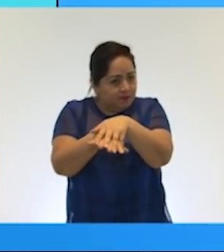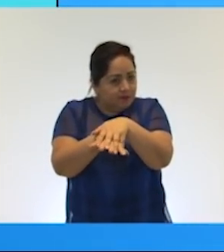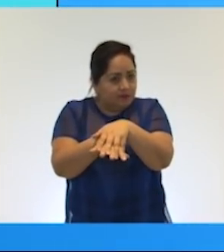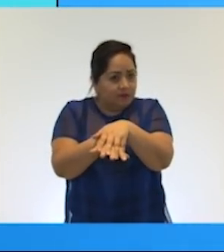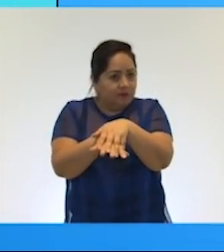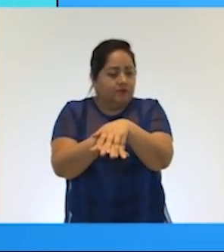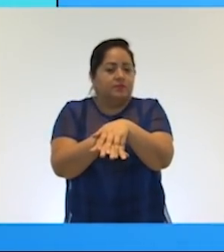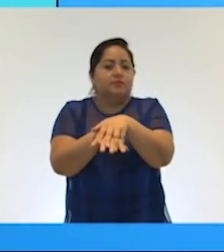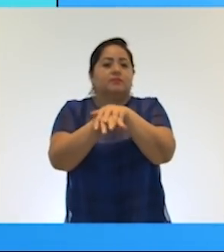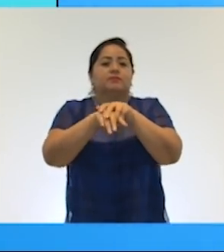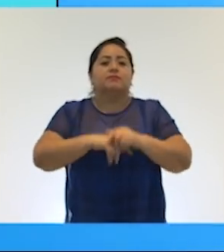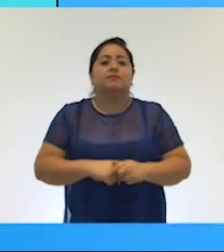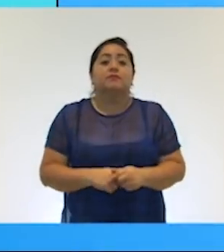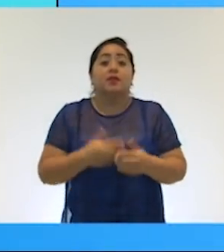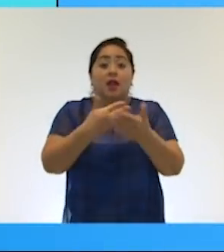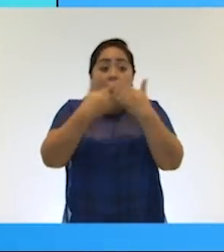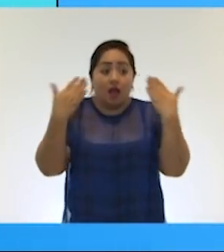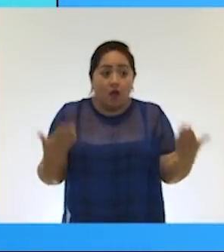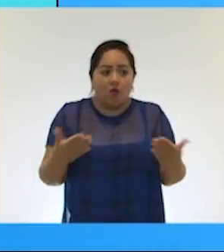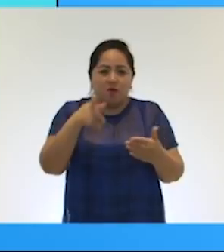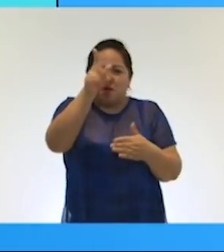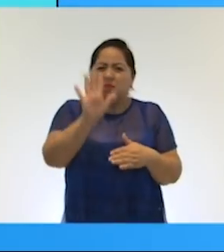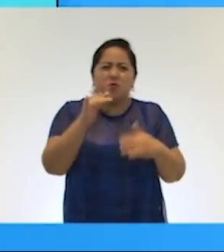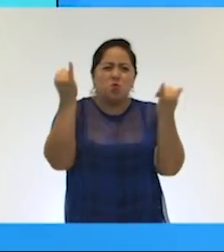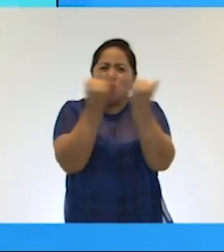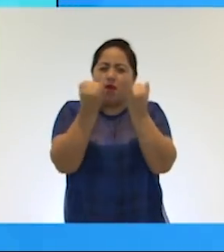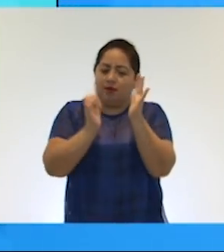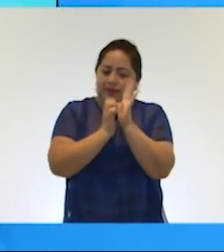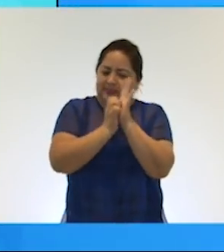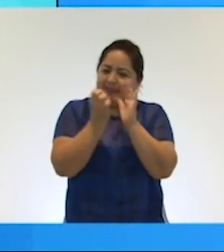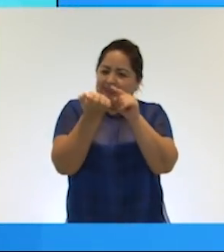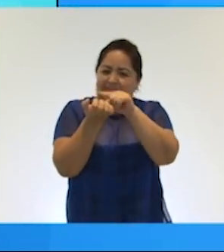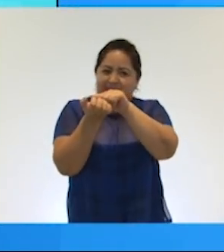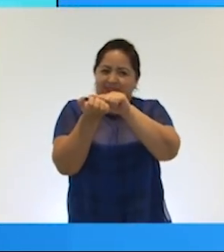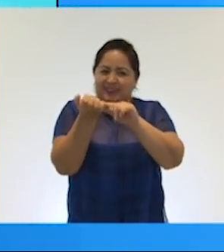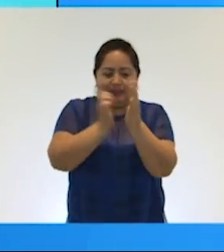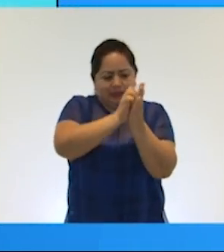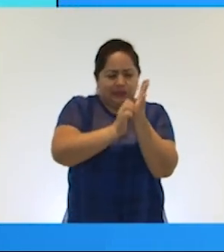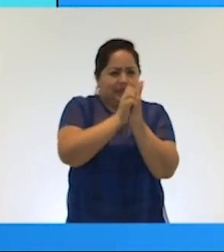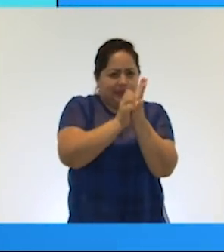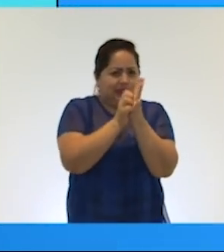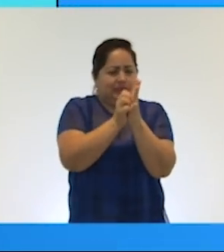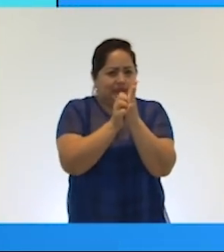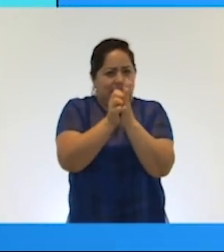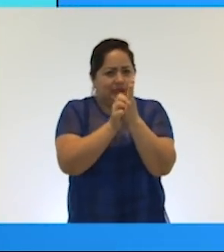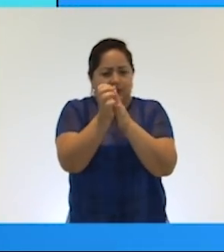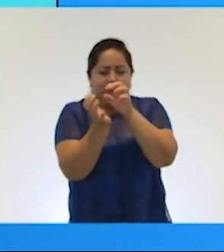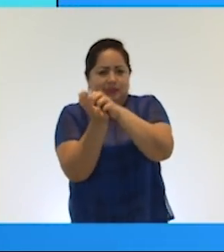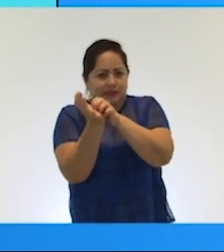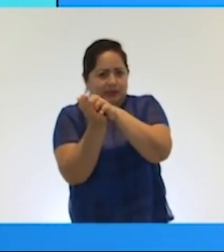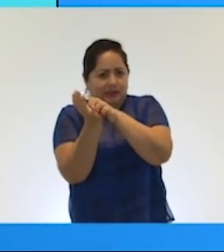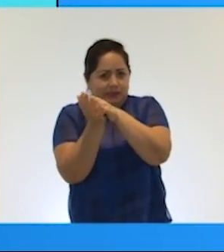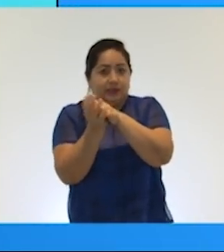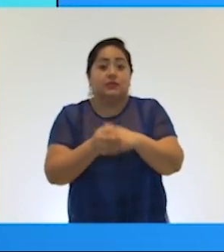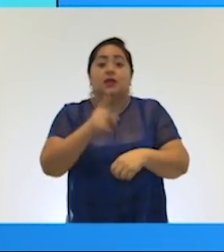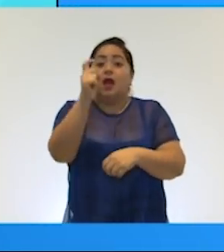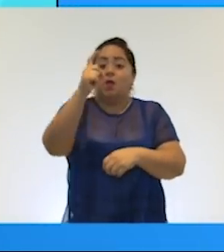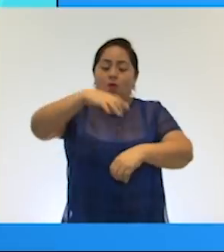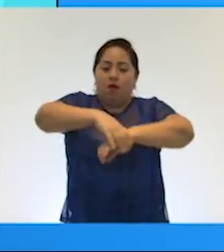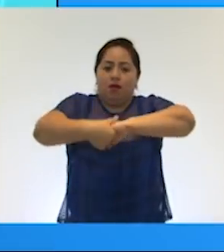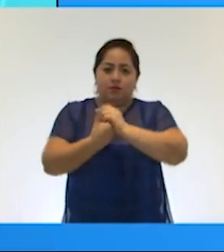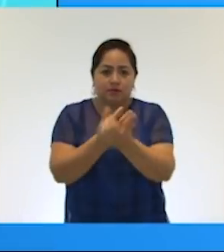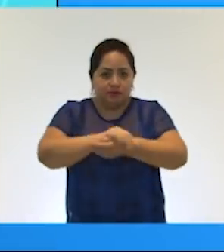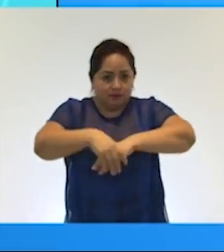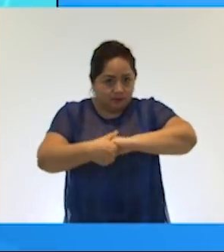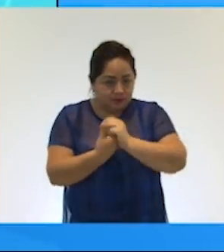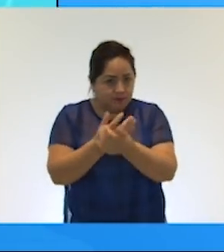dedos. Ahora haz como que rasguñas la palma de tus manos para lavar tus uñas. Enjuaga tus manos con